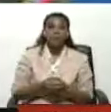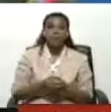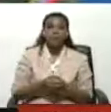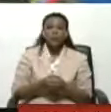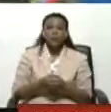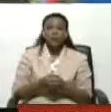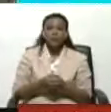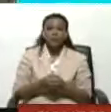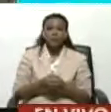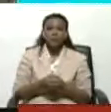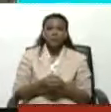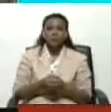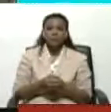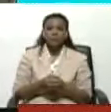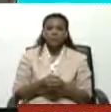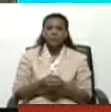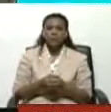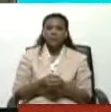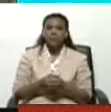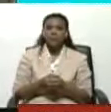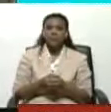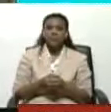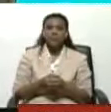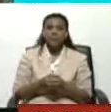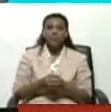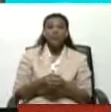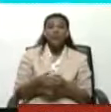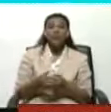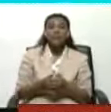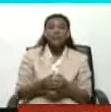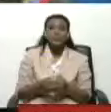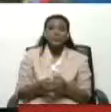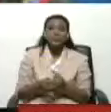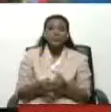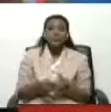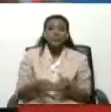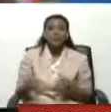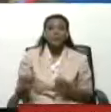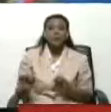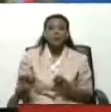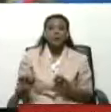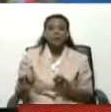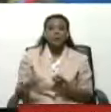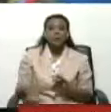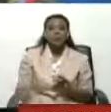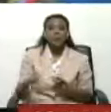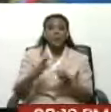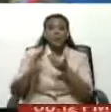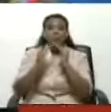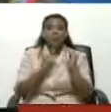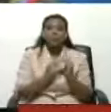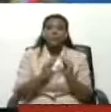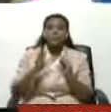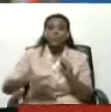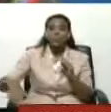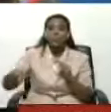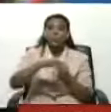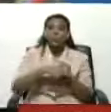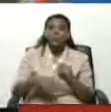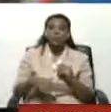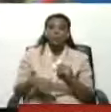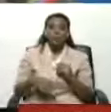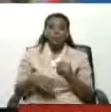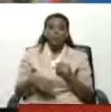techo. ¿Dónde, dónde? En Baral, estado Zulia, que es un territorio bellísimo donde podemos construir tremendas comunas. Yo quiero invitar a